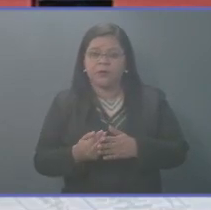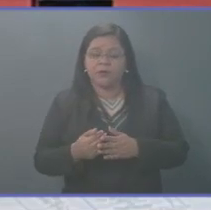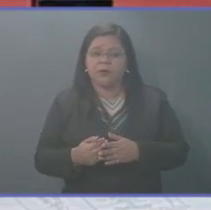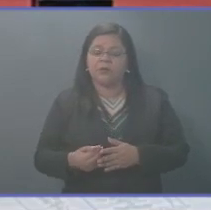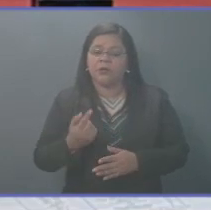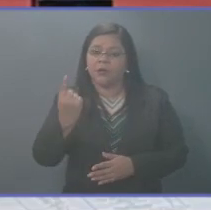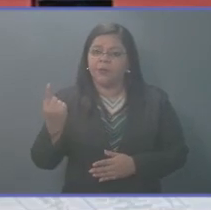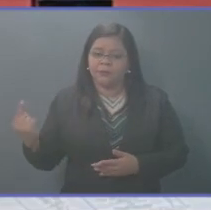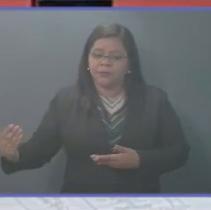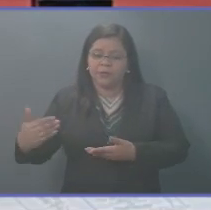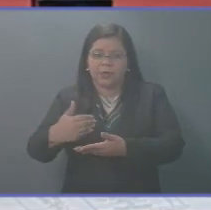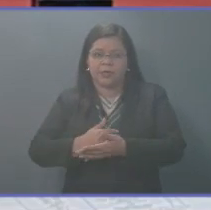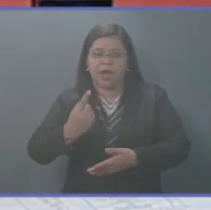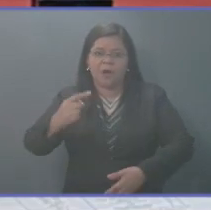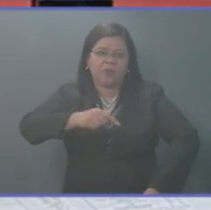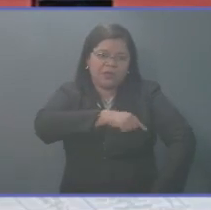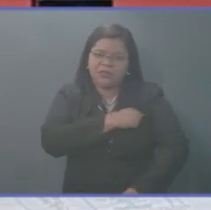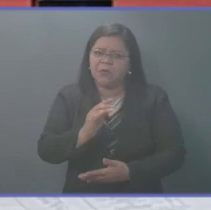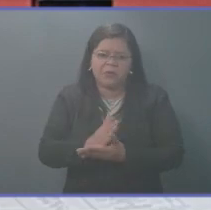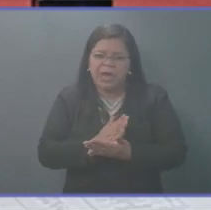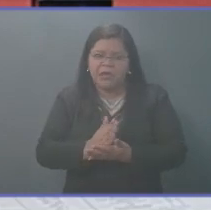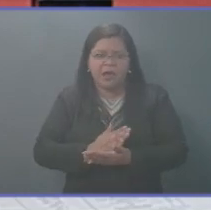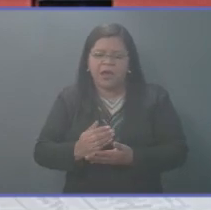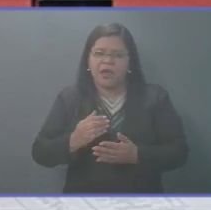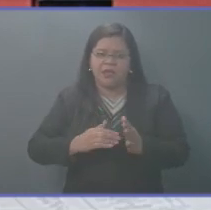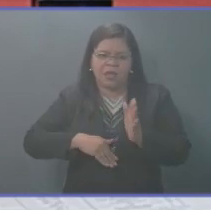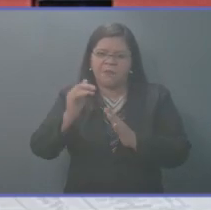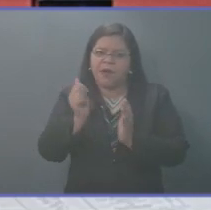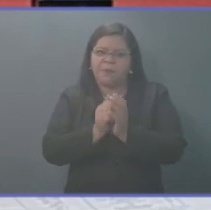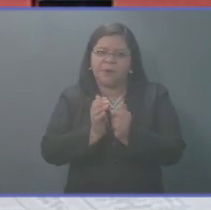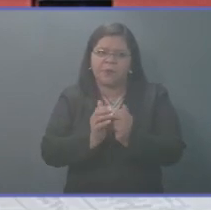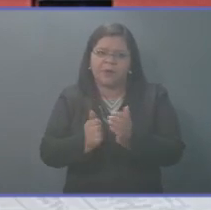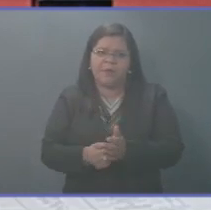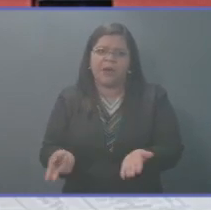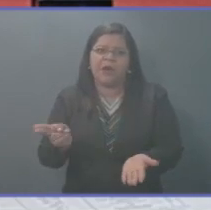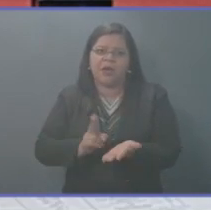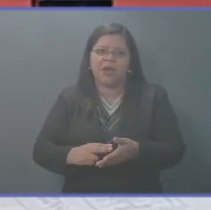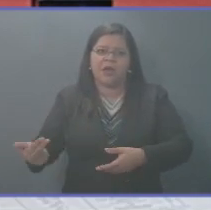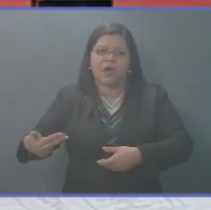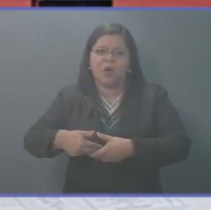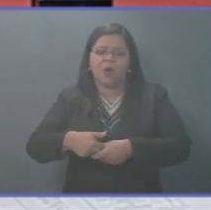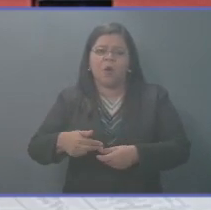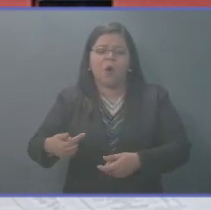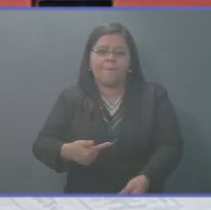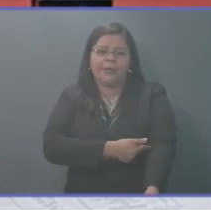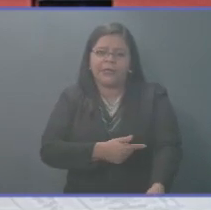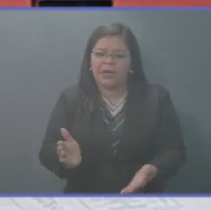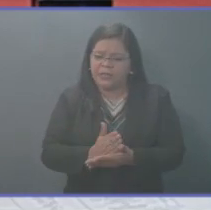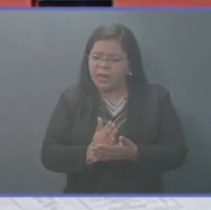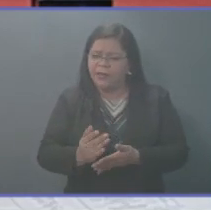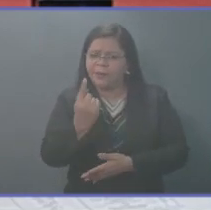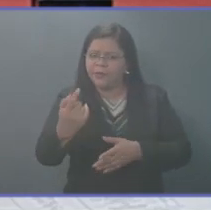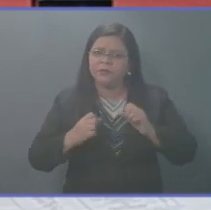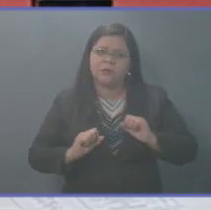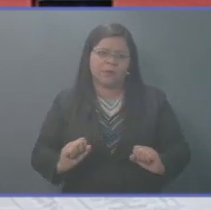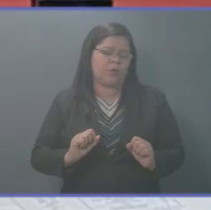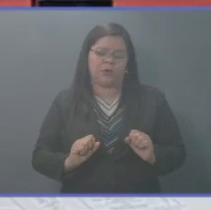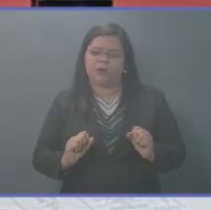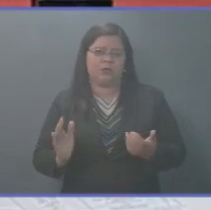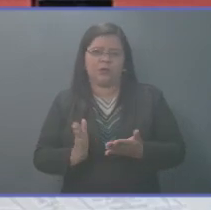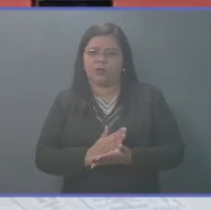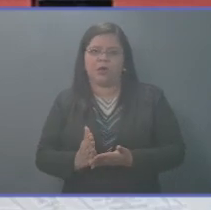no hubo un incremento en el ingreso hospitalario y tampoco hubo una sola muerte por infección